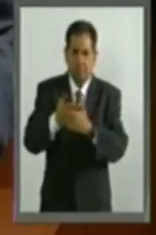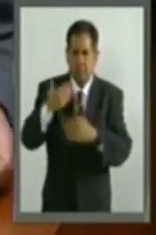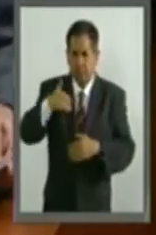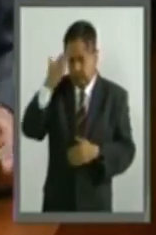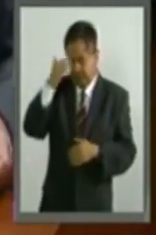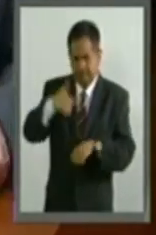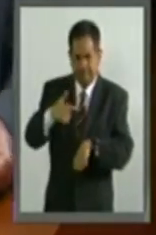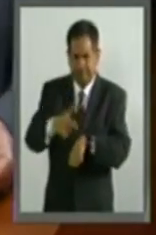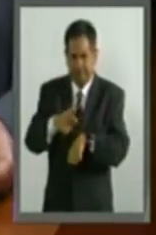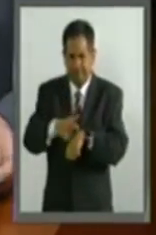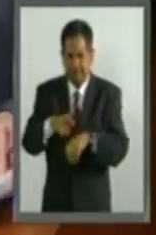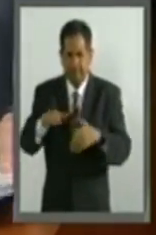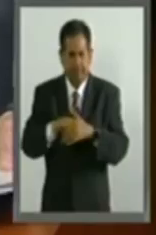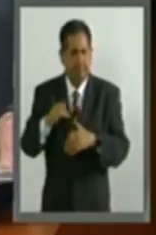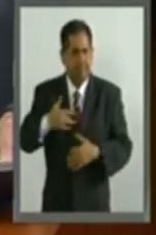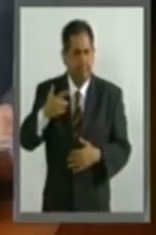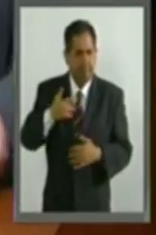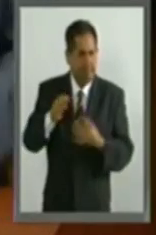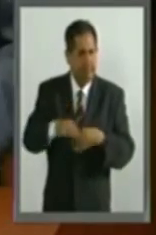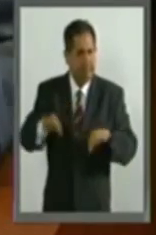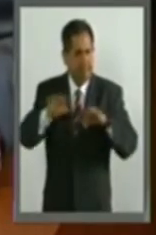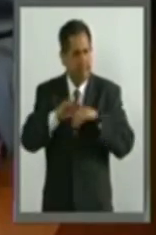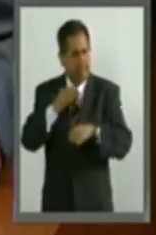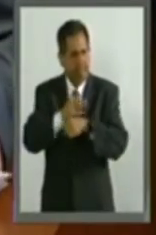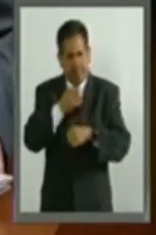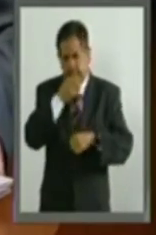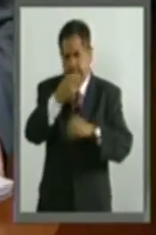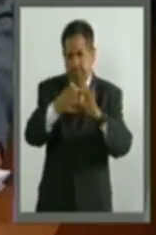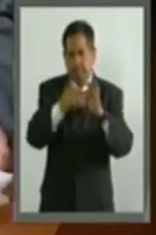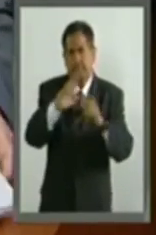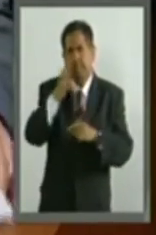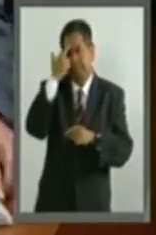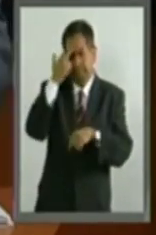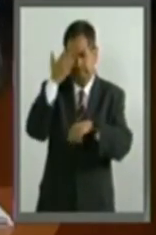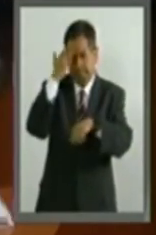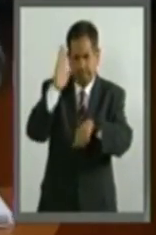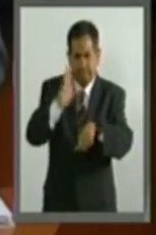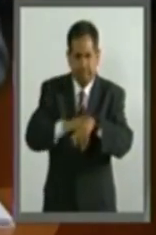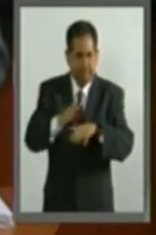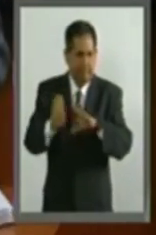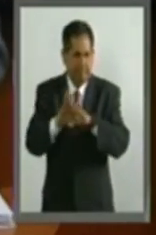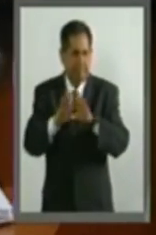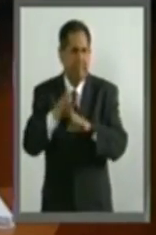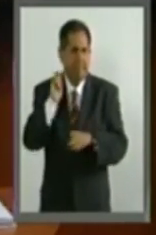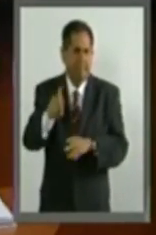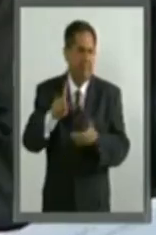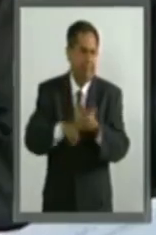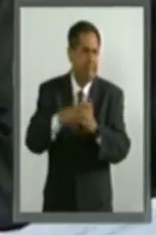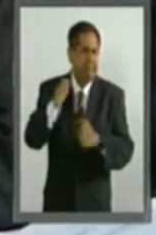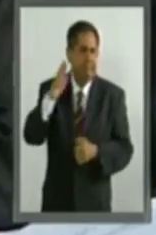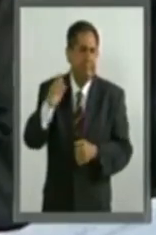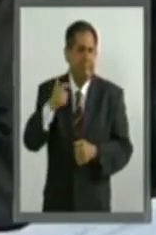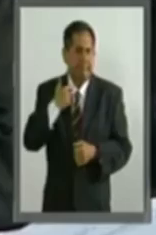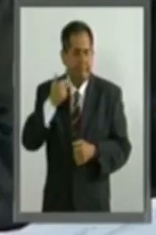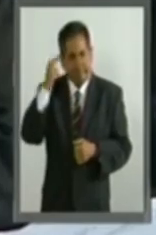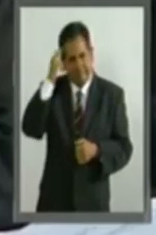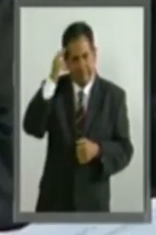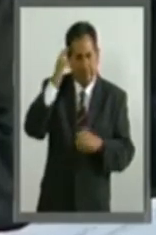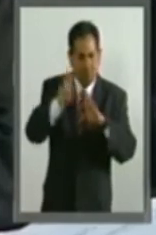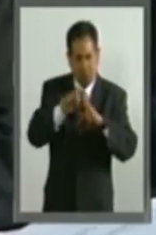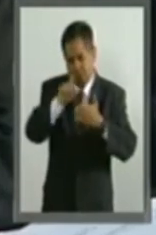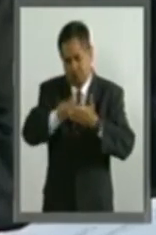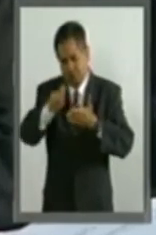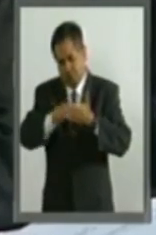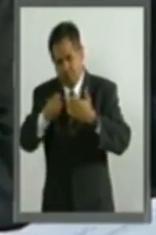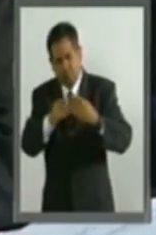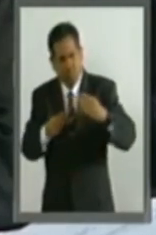tenemos poco tiempo, pero me parece indispensable en este momento hacer el recuerdo de esos escritos